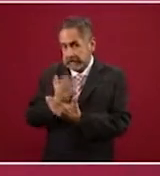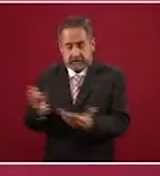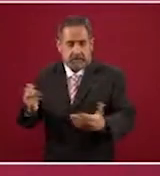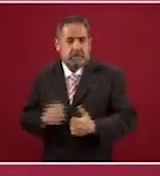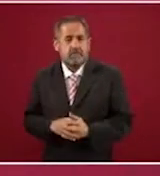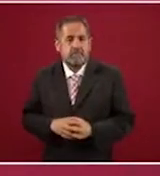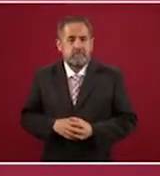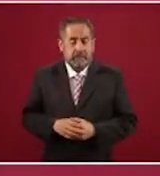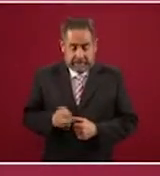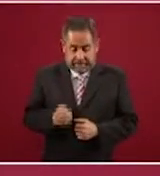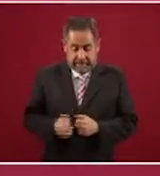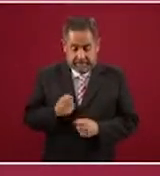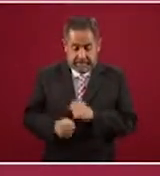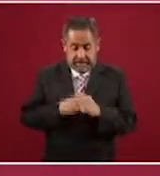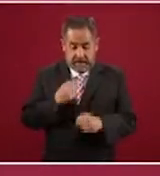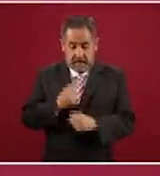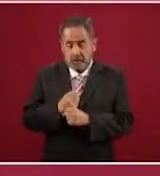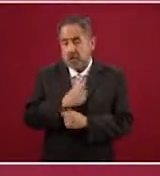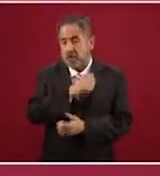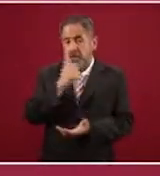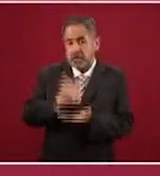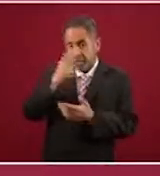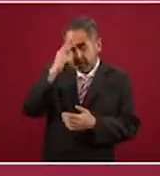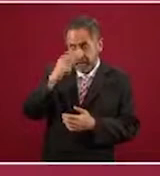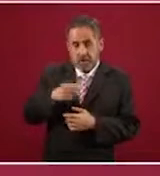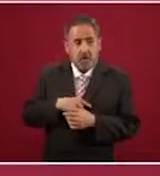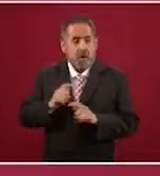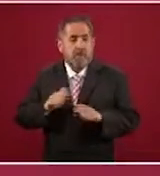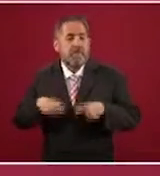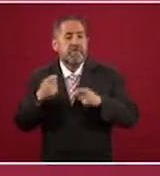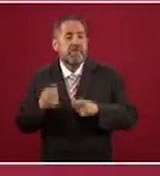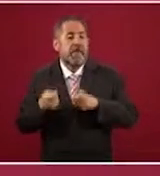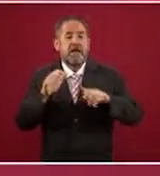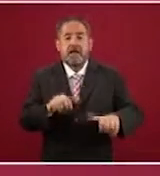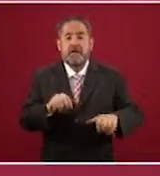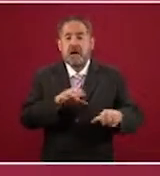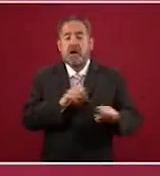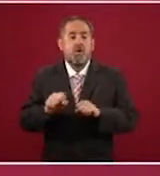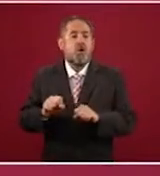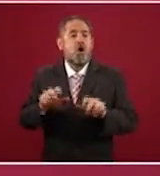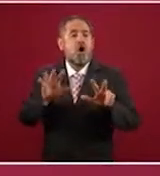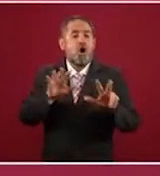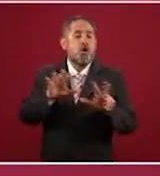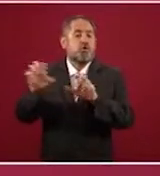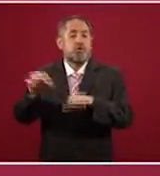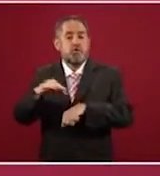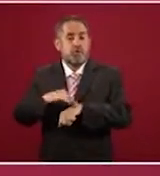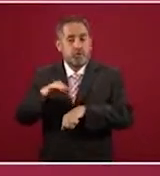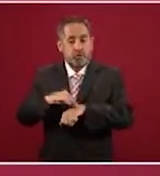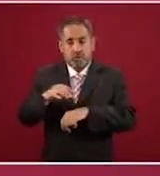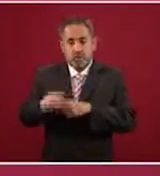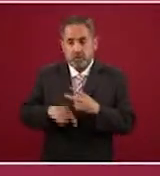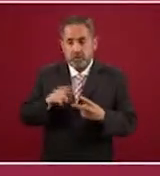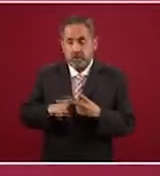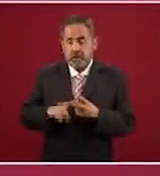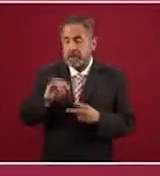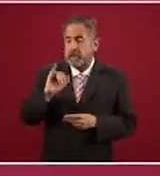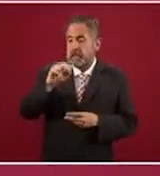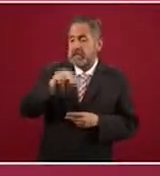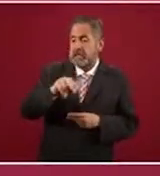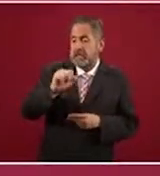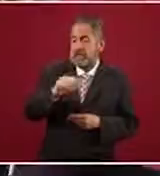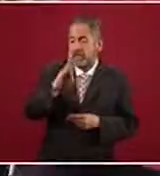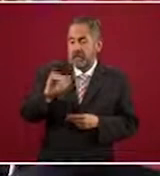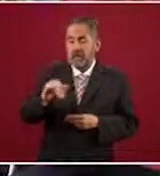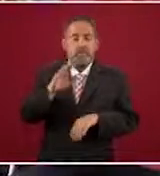este año vamos a contratar 800 médicos por parte del presupuesto del gobierno de la ciudad y en el caso del INSABI va a haber apoyo